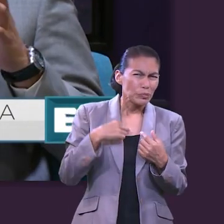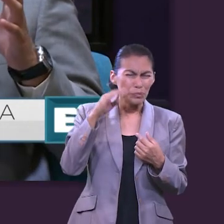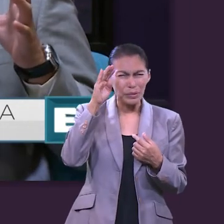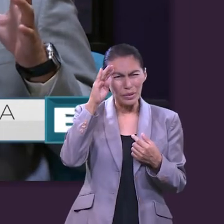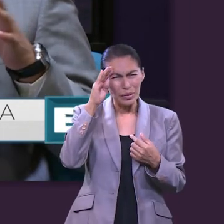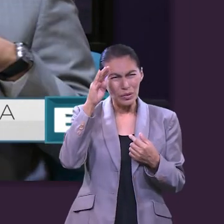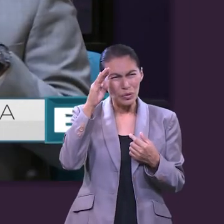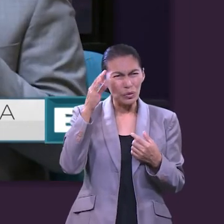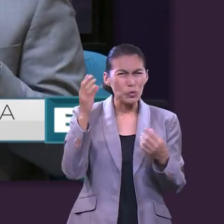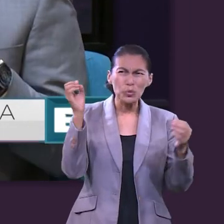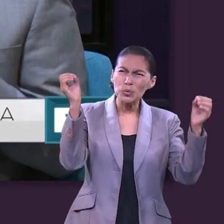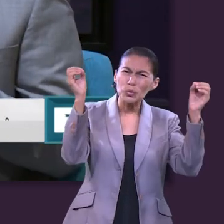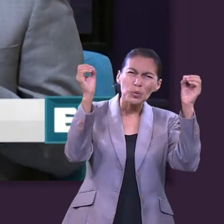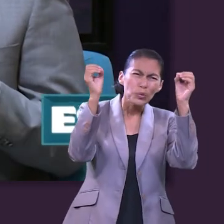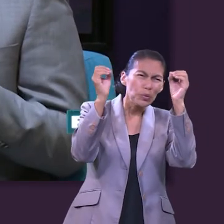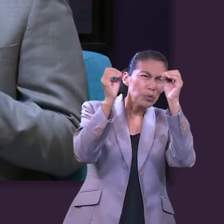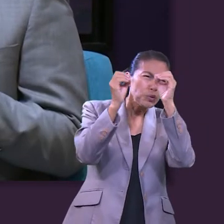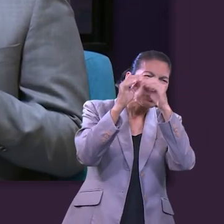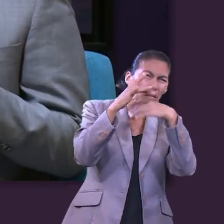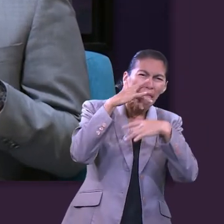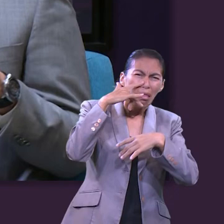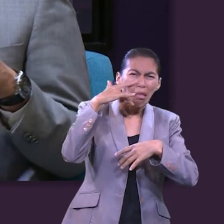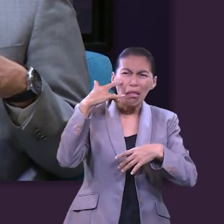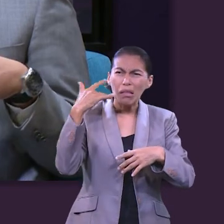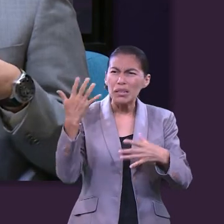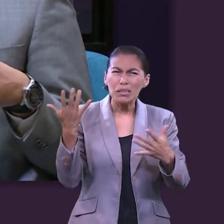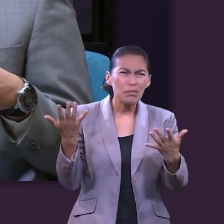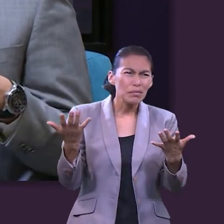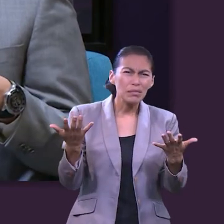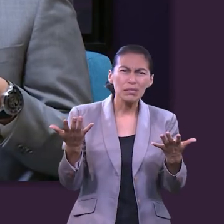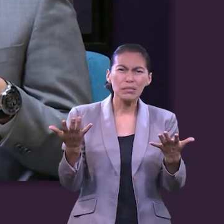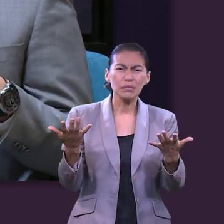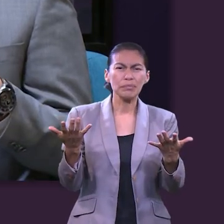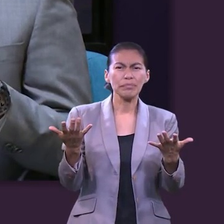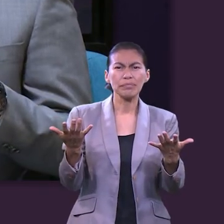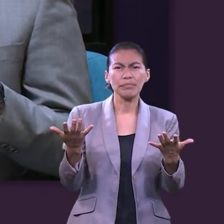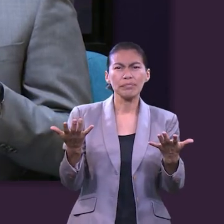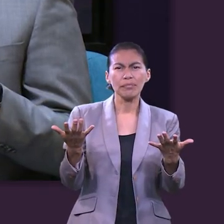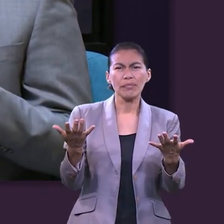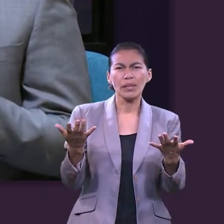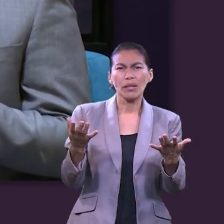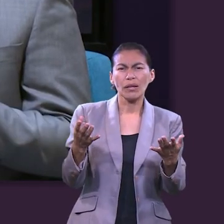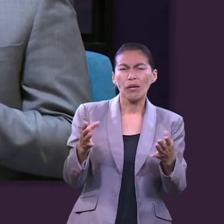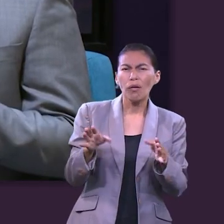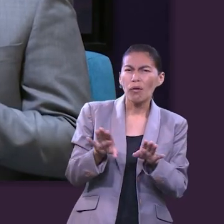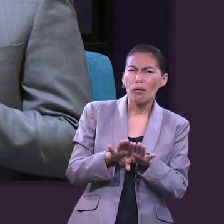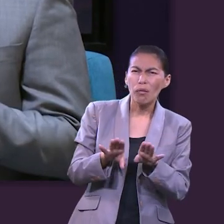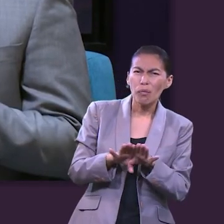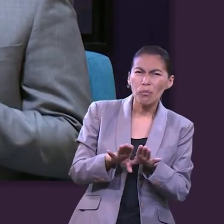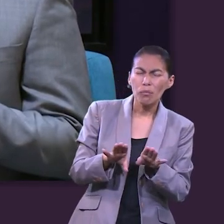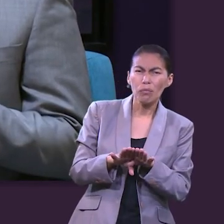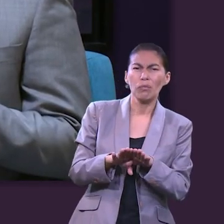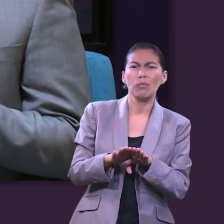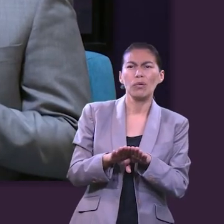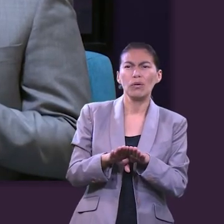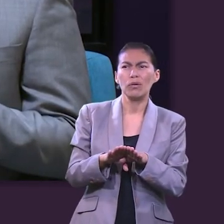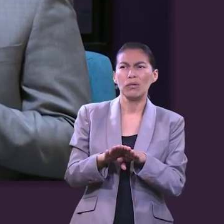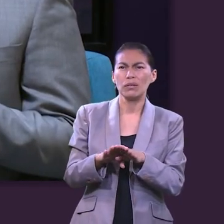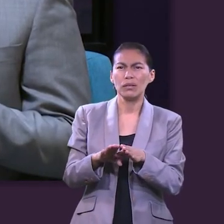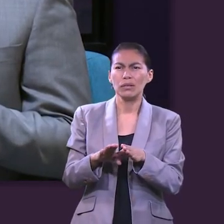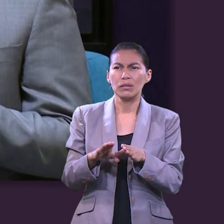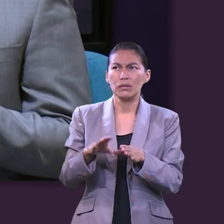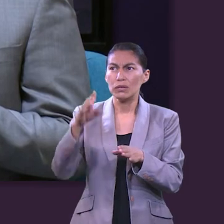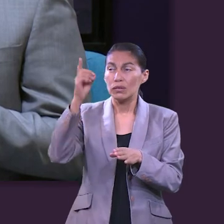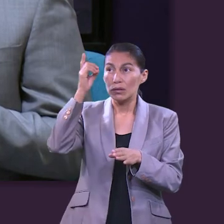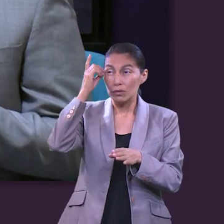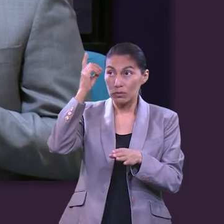las tinieblas, se puso oscuro, ¿cómo no evidenciar que